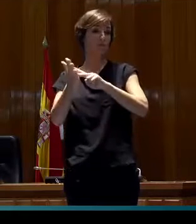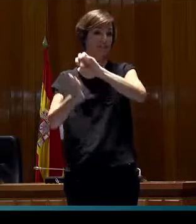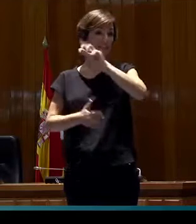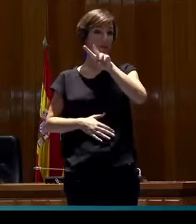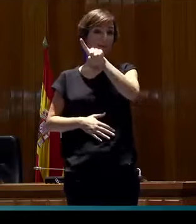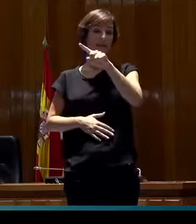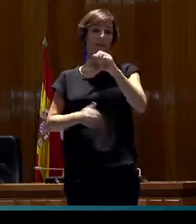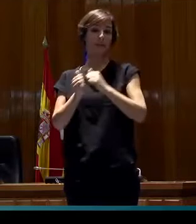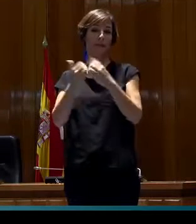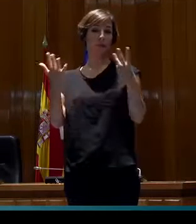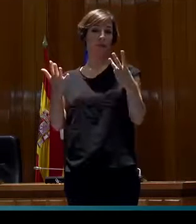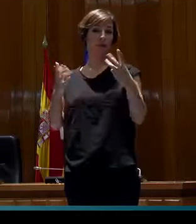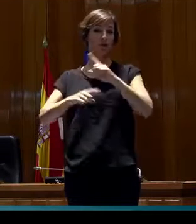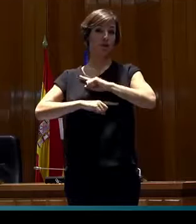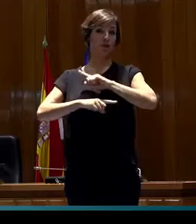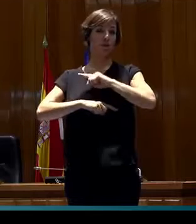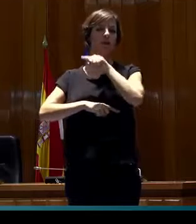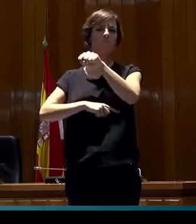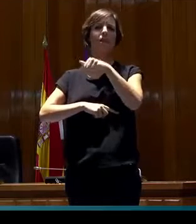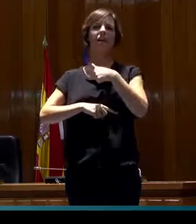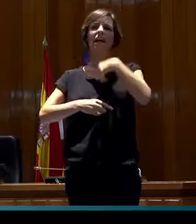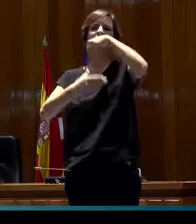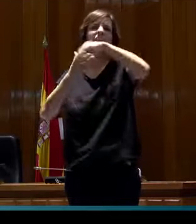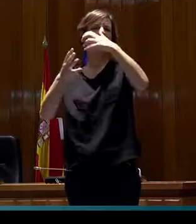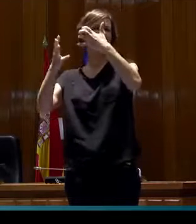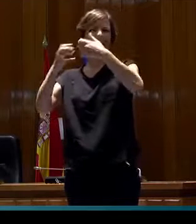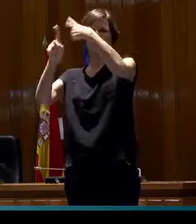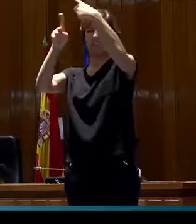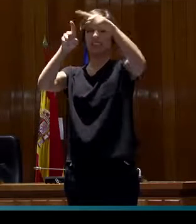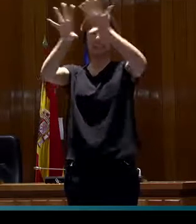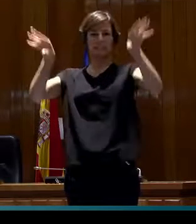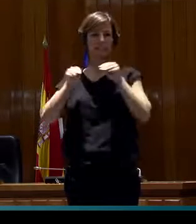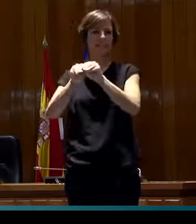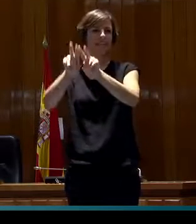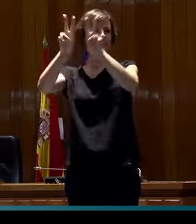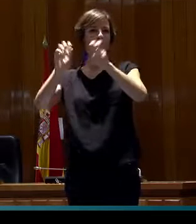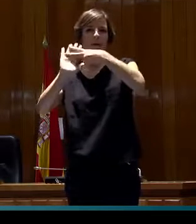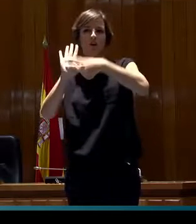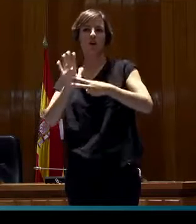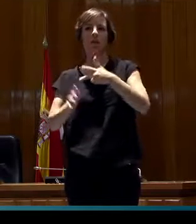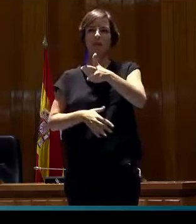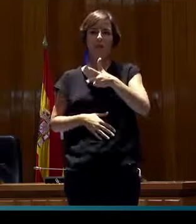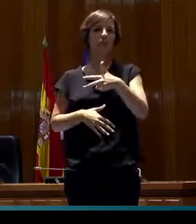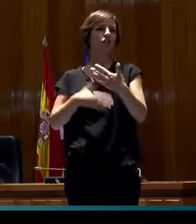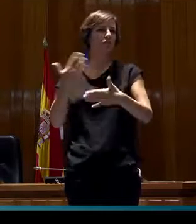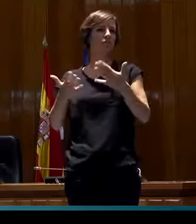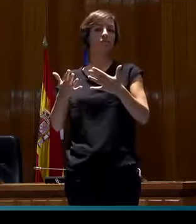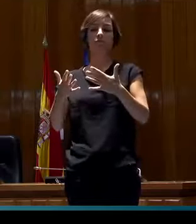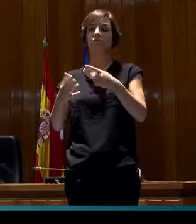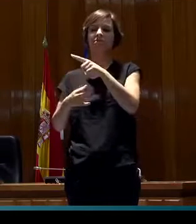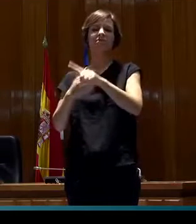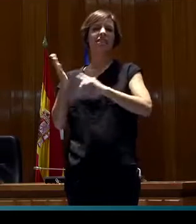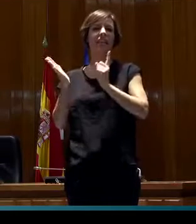1/2013, de 29 de noviembre, que refunde una serie de textos sobre normativas, sobre derechos, que legisla